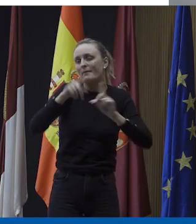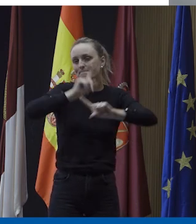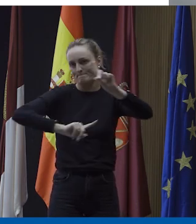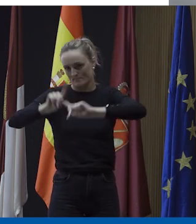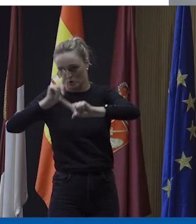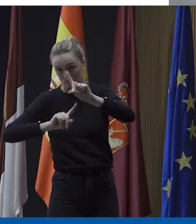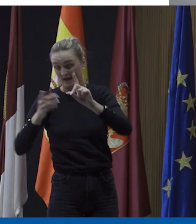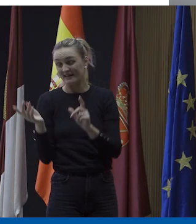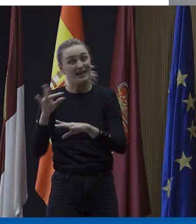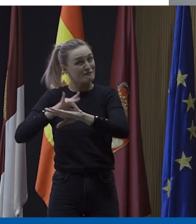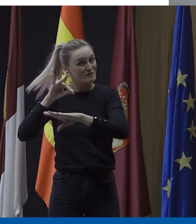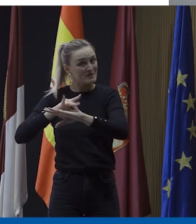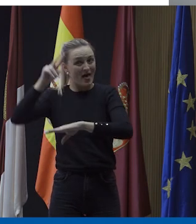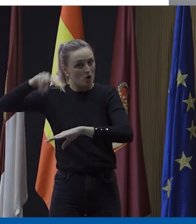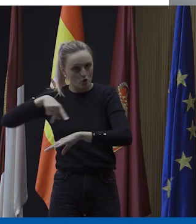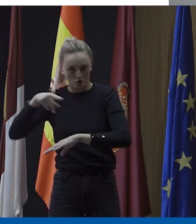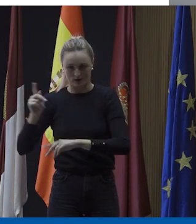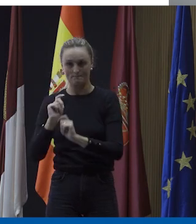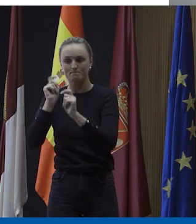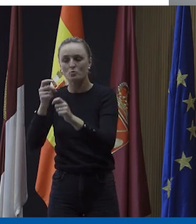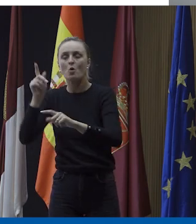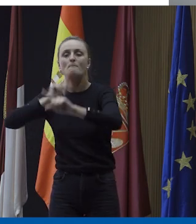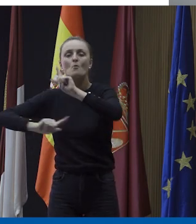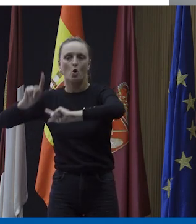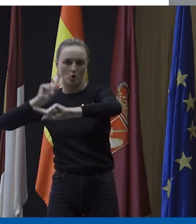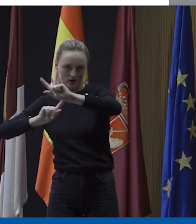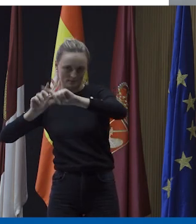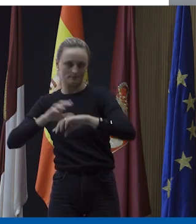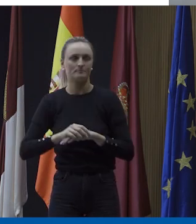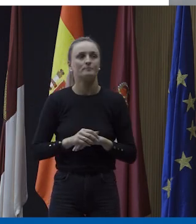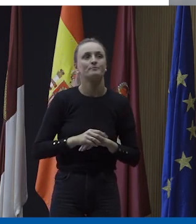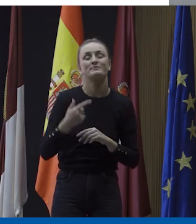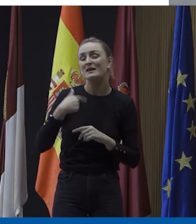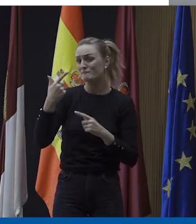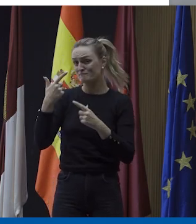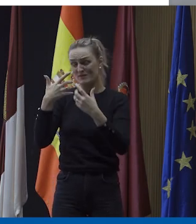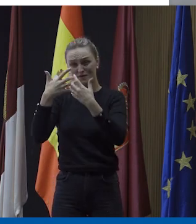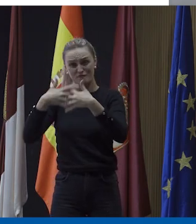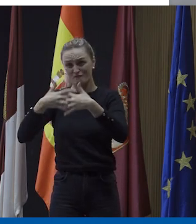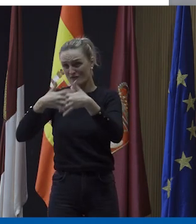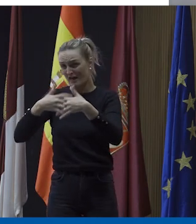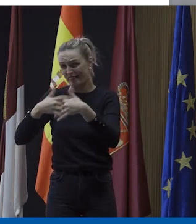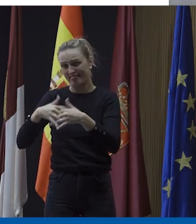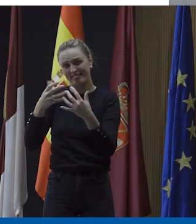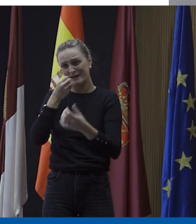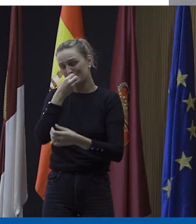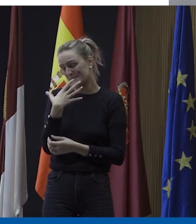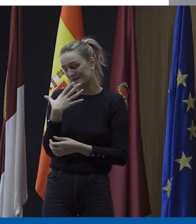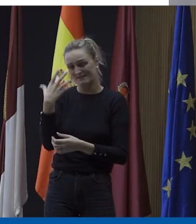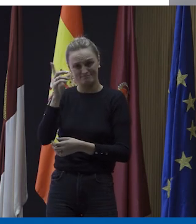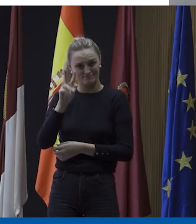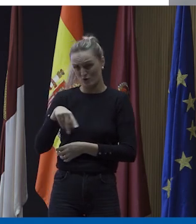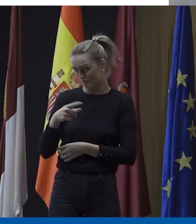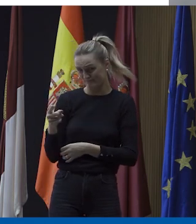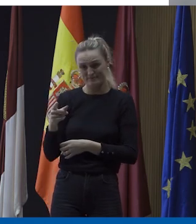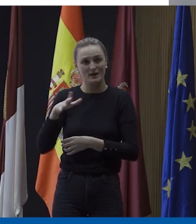llamamos enfermedades? Porque realmente no son enfermedades, son disfunciones, no funciona bien. Entonces se produce una serie de cuadros clínicos